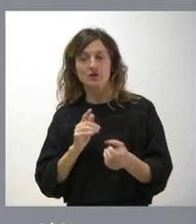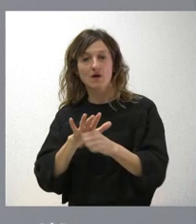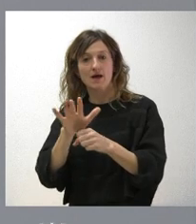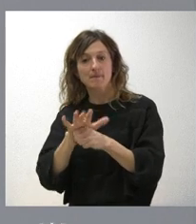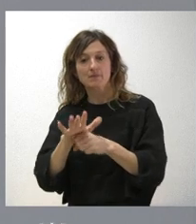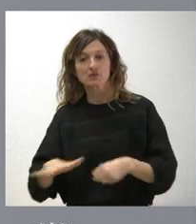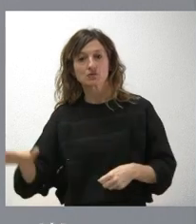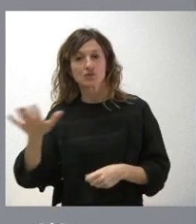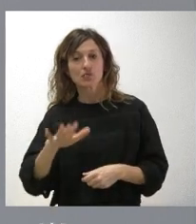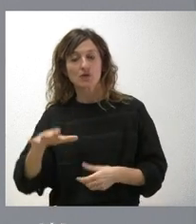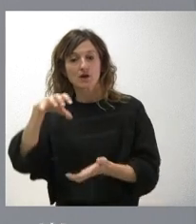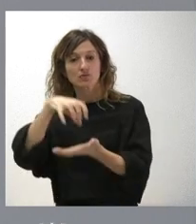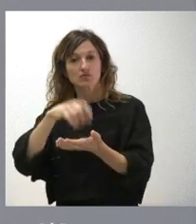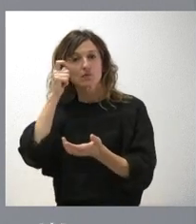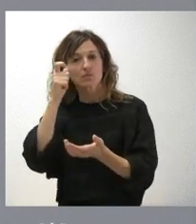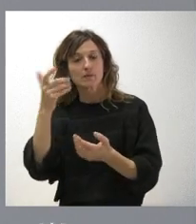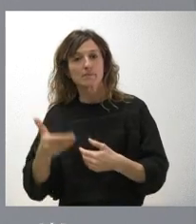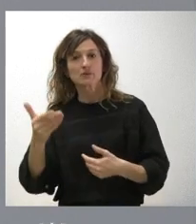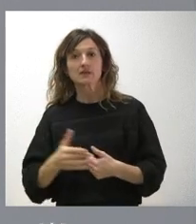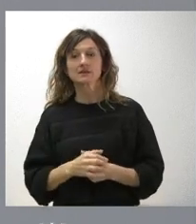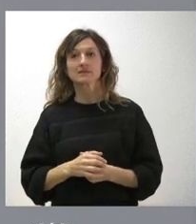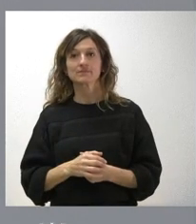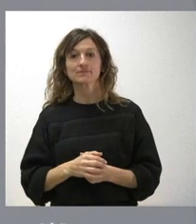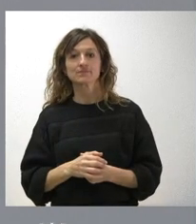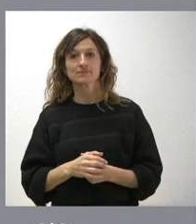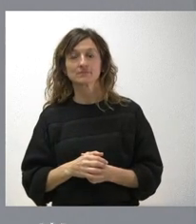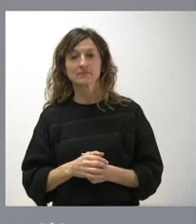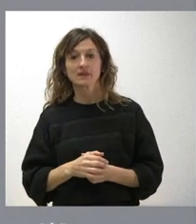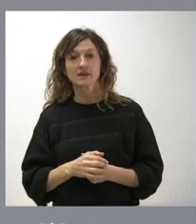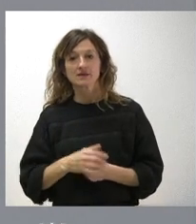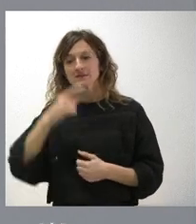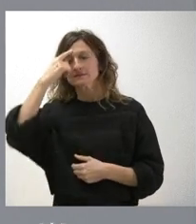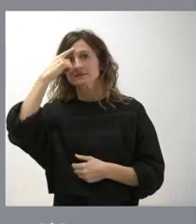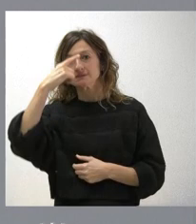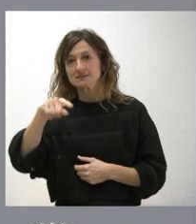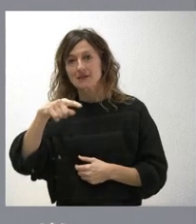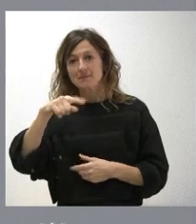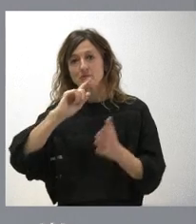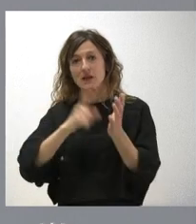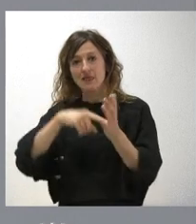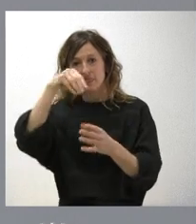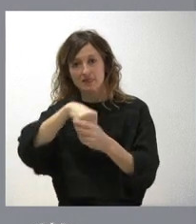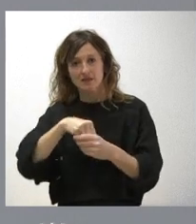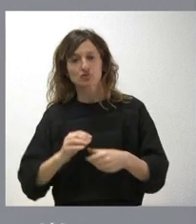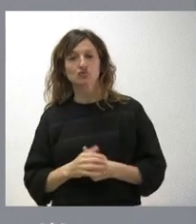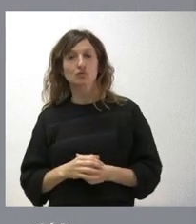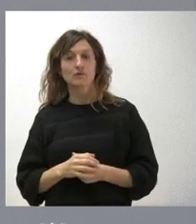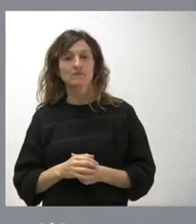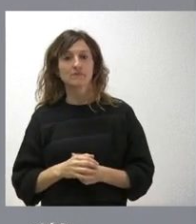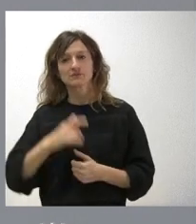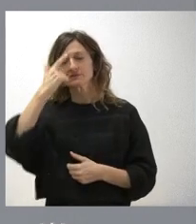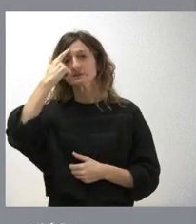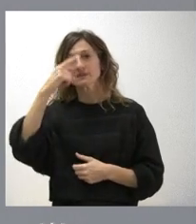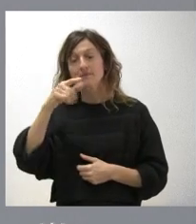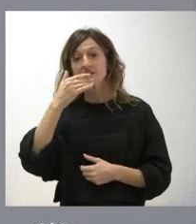de actuación de esos consultorios locales que son tan imprescindibles lo hacemos con el convencimiento de que lo estamos haciendo dentro de la ley Pero tiene que saberse que